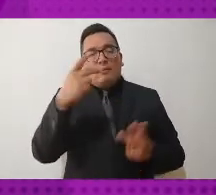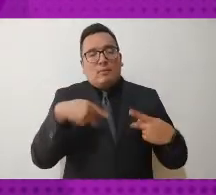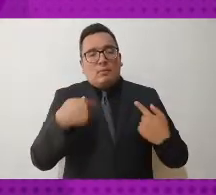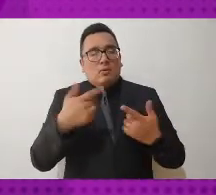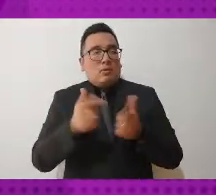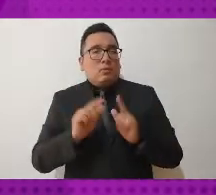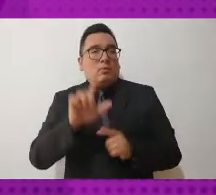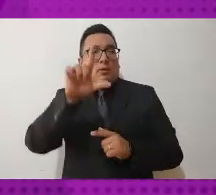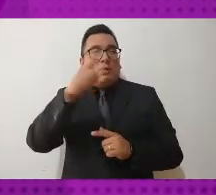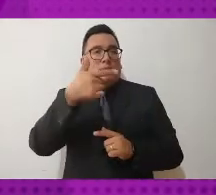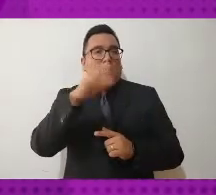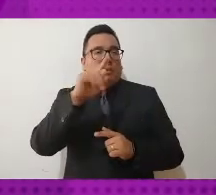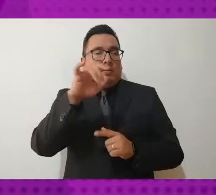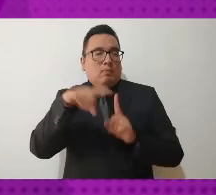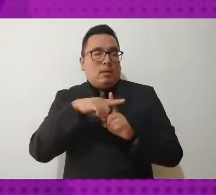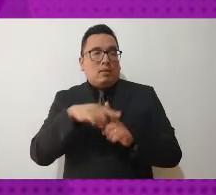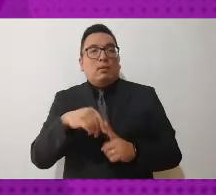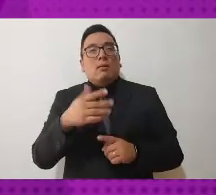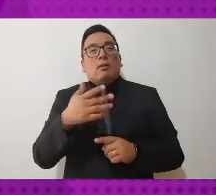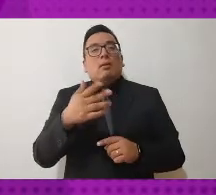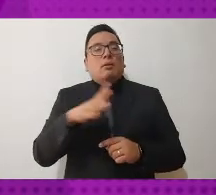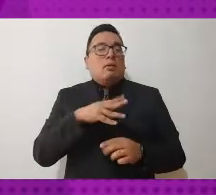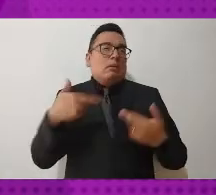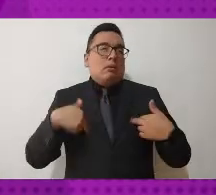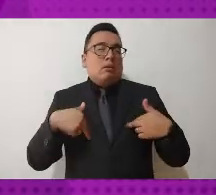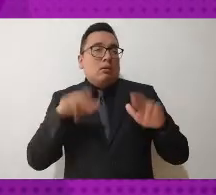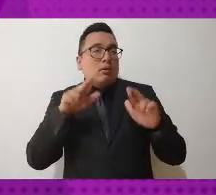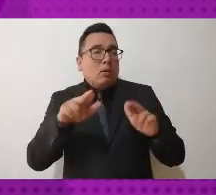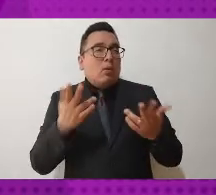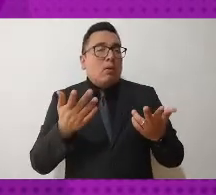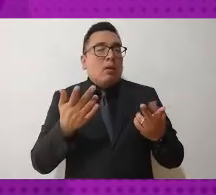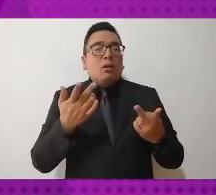personas de la comunidad ingresando entre regidurías